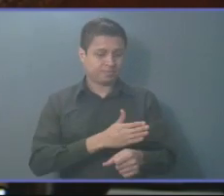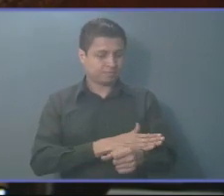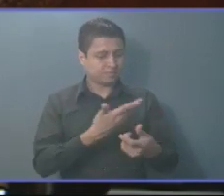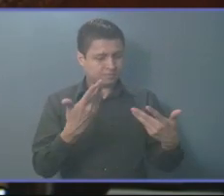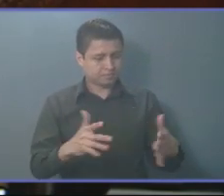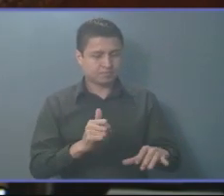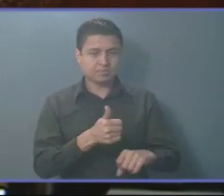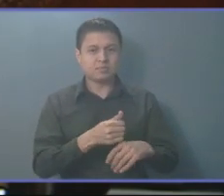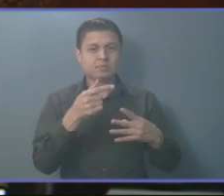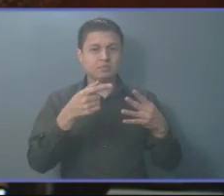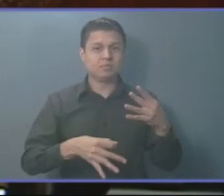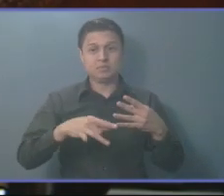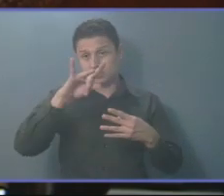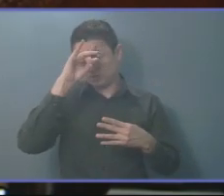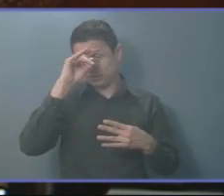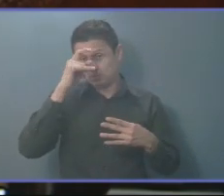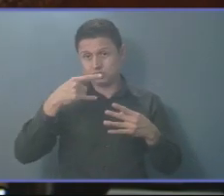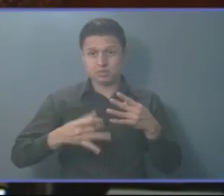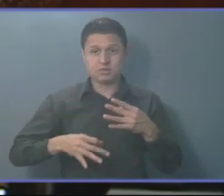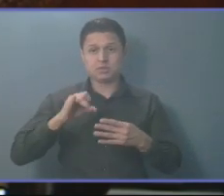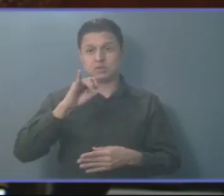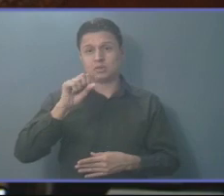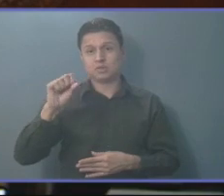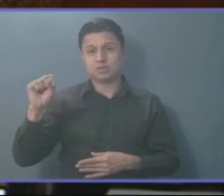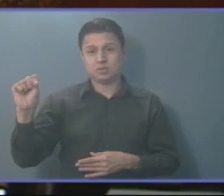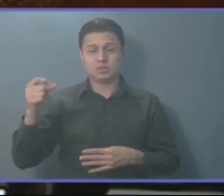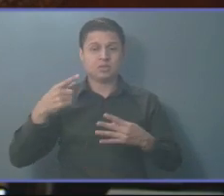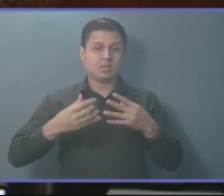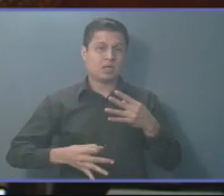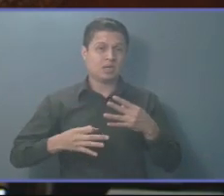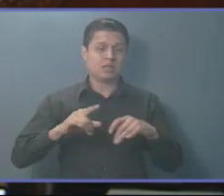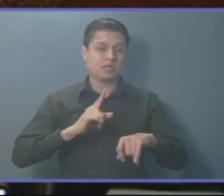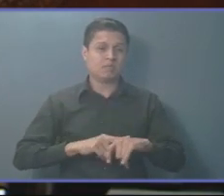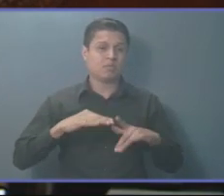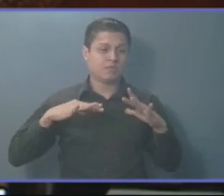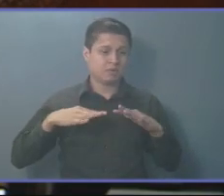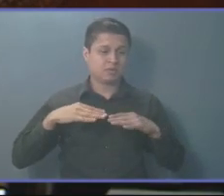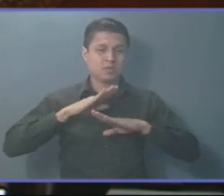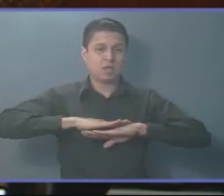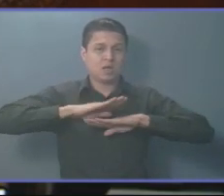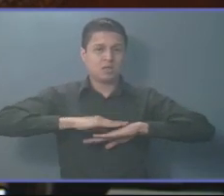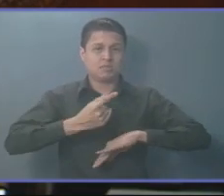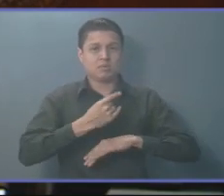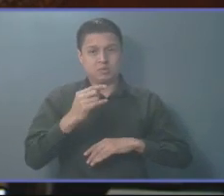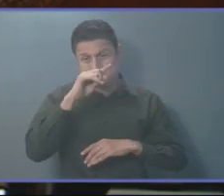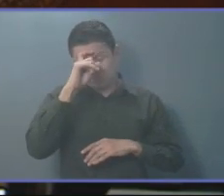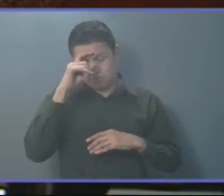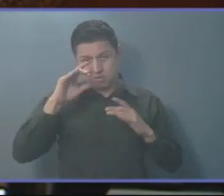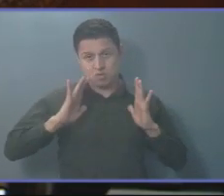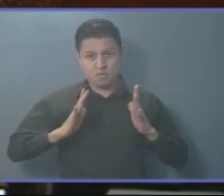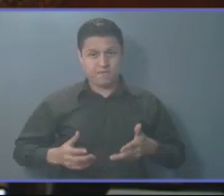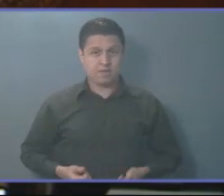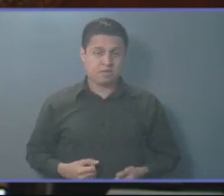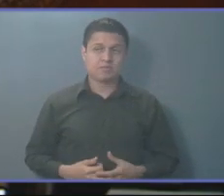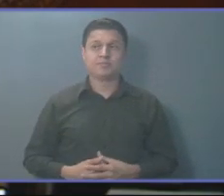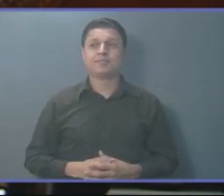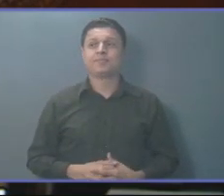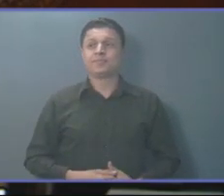el Código de Trabajo y la Ley de Asuetos, Vacaciones y Licencias de los empleados públicos para